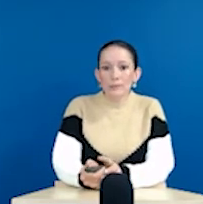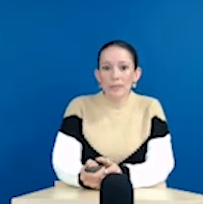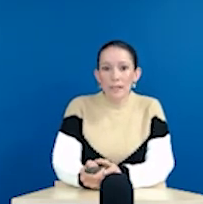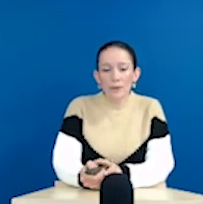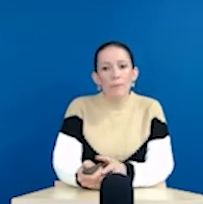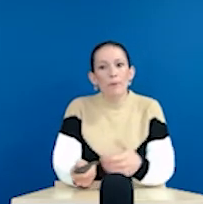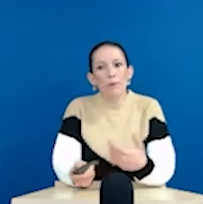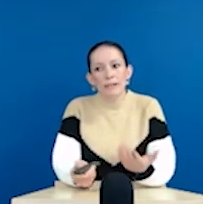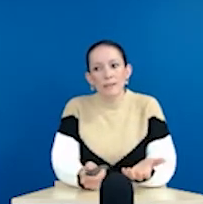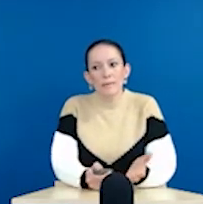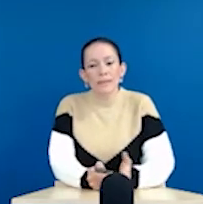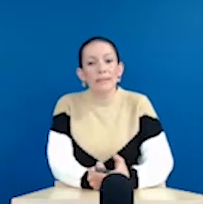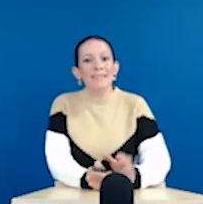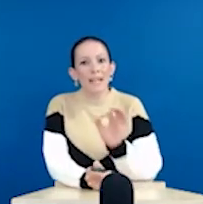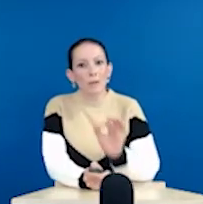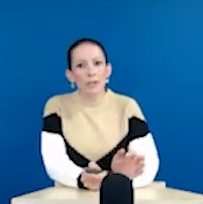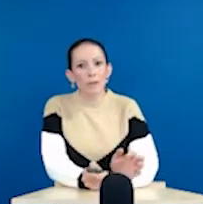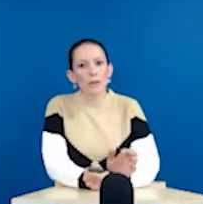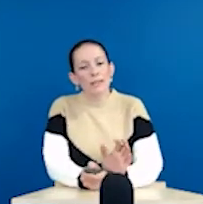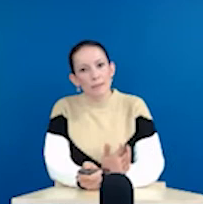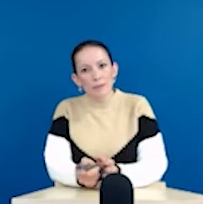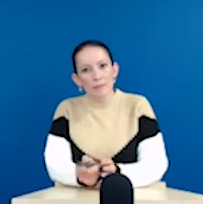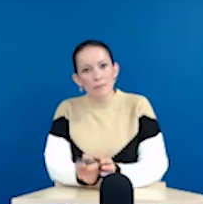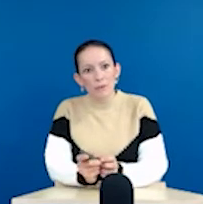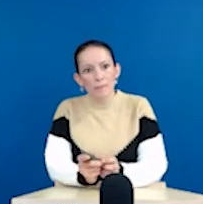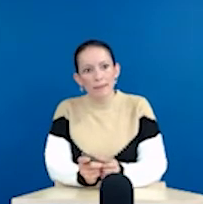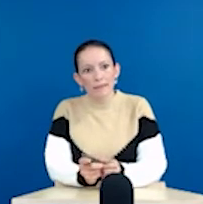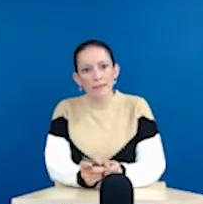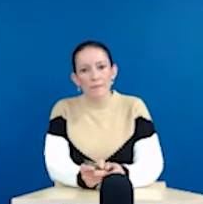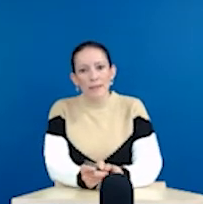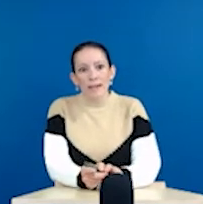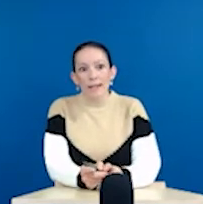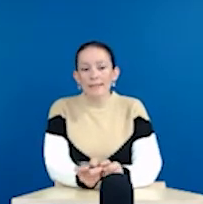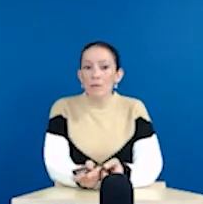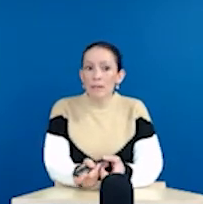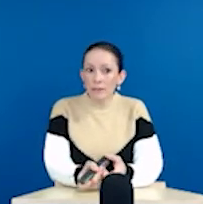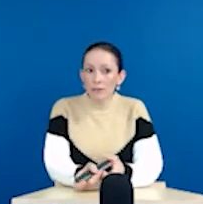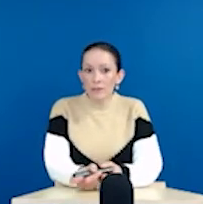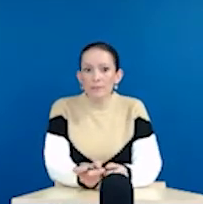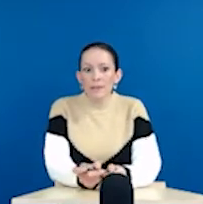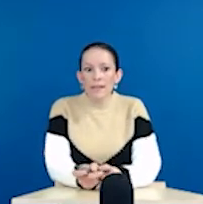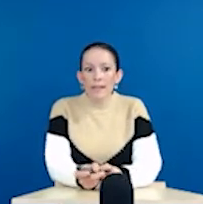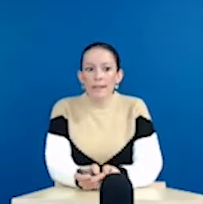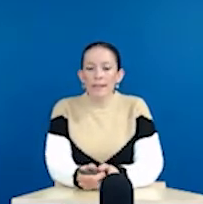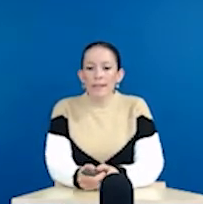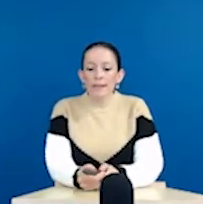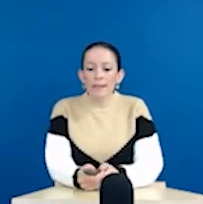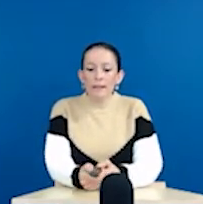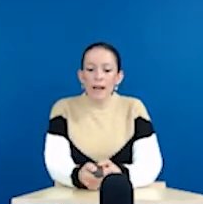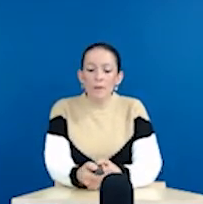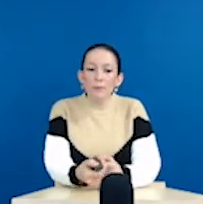síntomas lo vamos manejando progresivamente de acuerdo a lo que le estamos administrando al paciente. En esta educación,